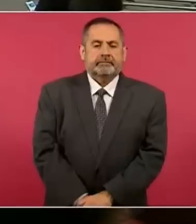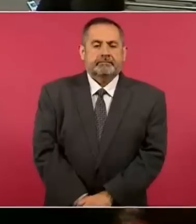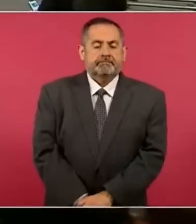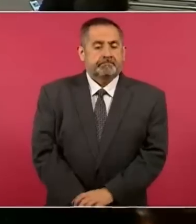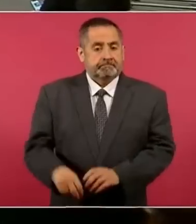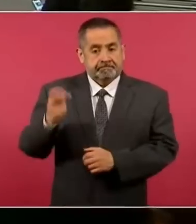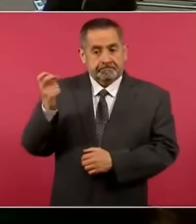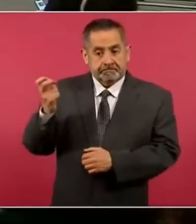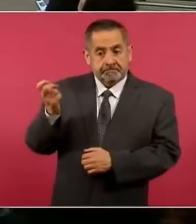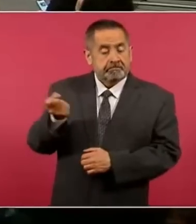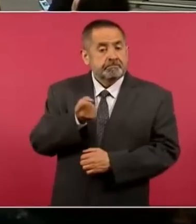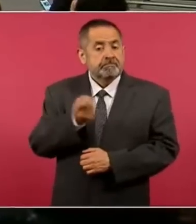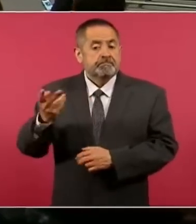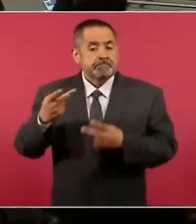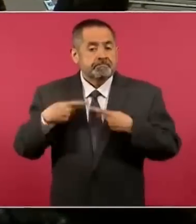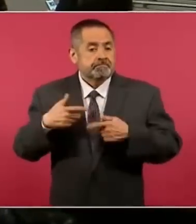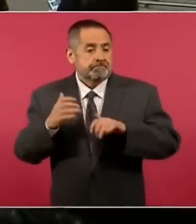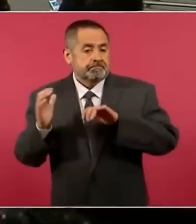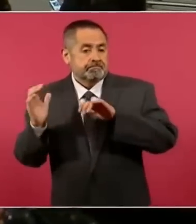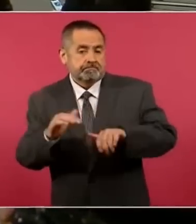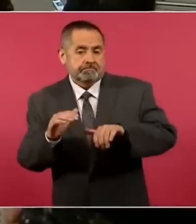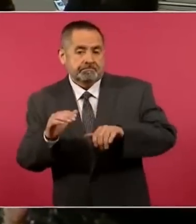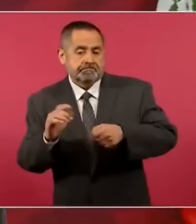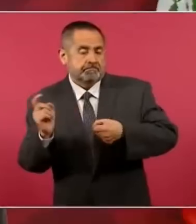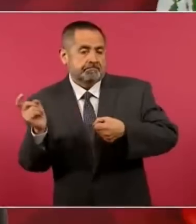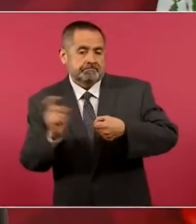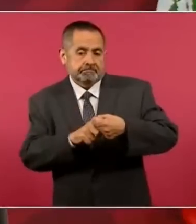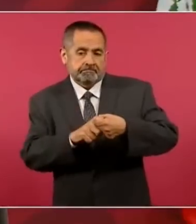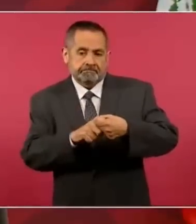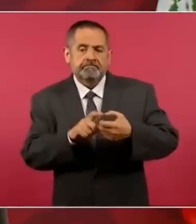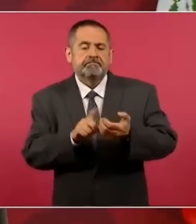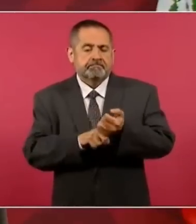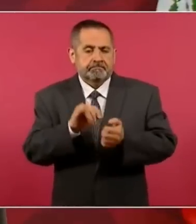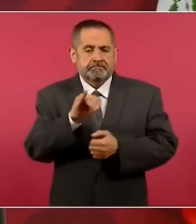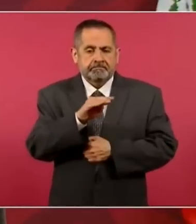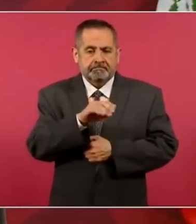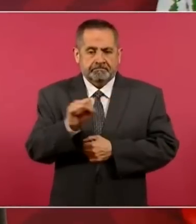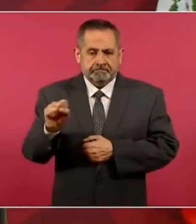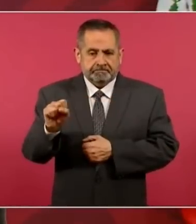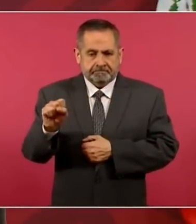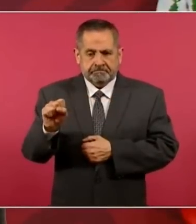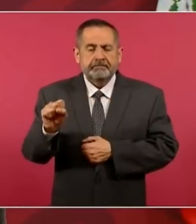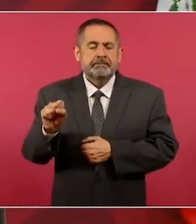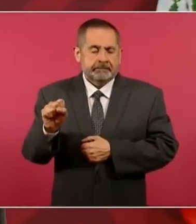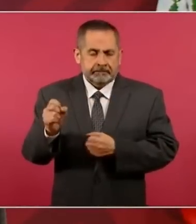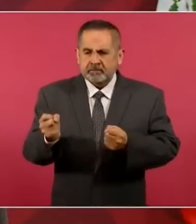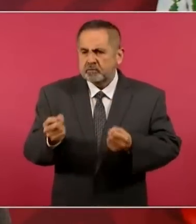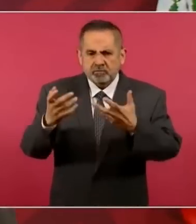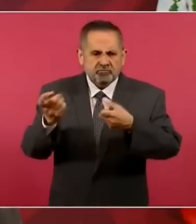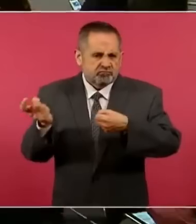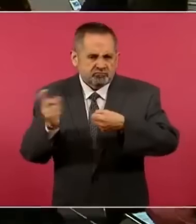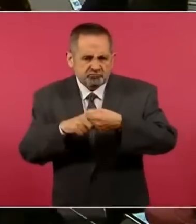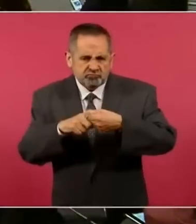son los trabajadores inscritos en el Seguro Social.